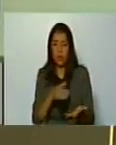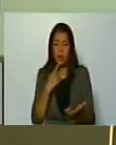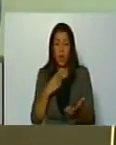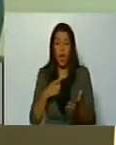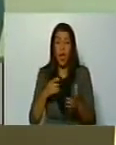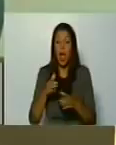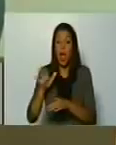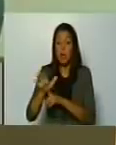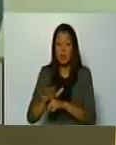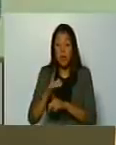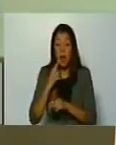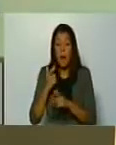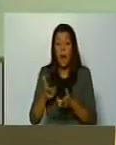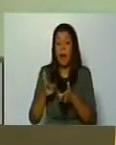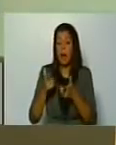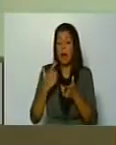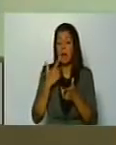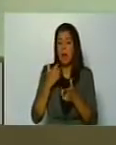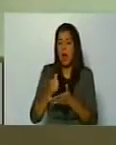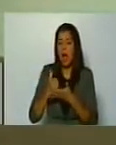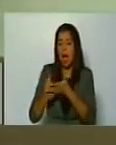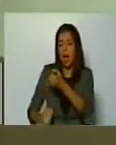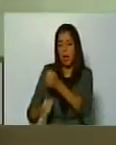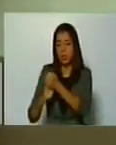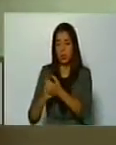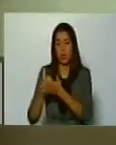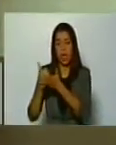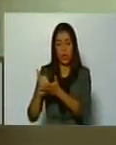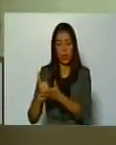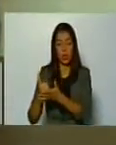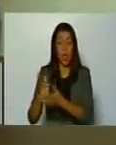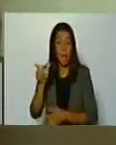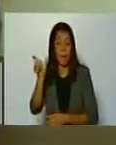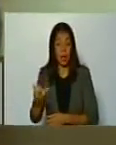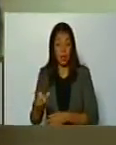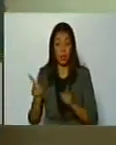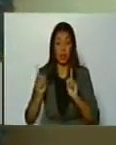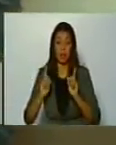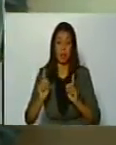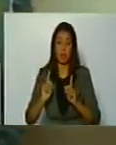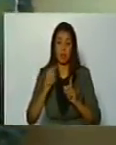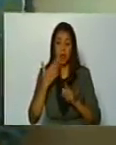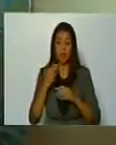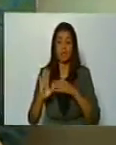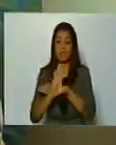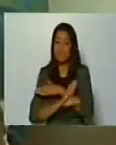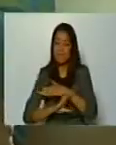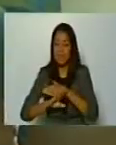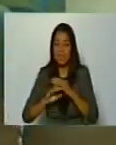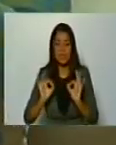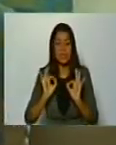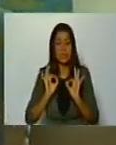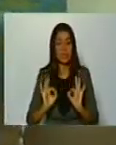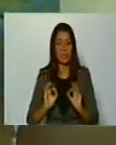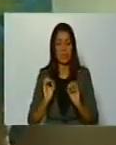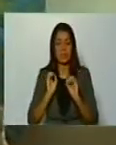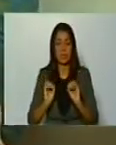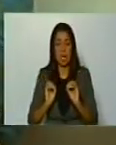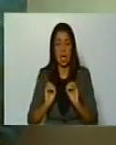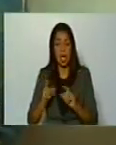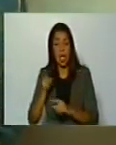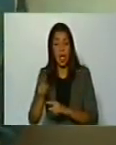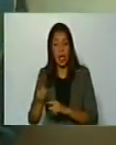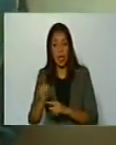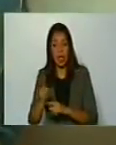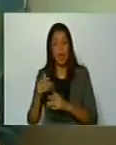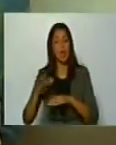Es decir, ese señor está despojado de cualquier prerrogativa, porque es responsable